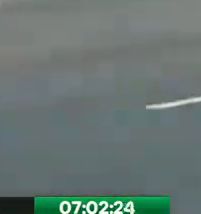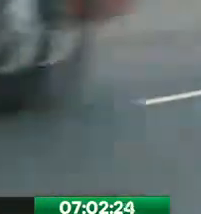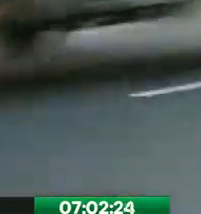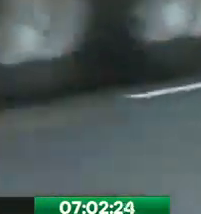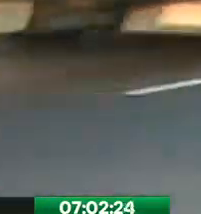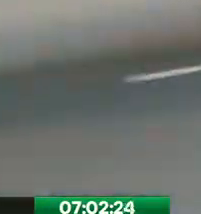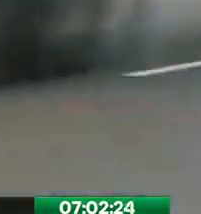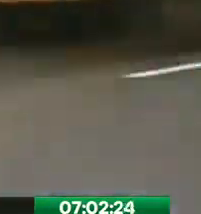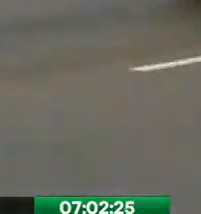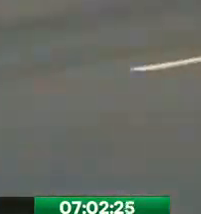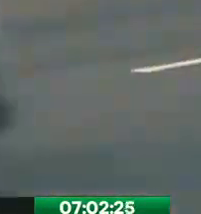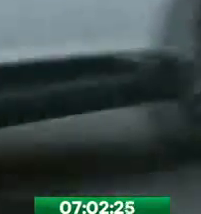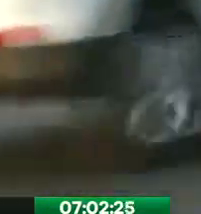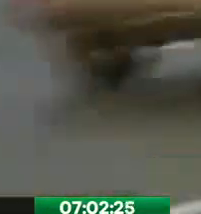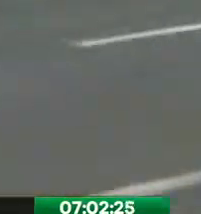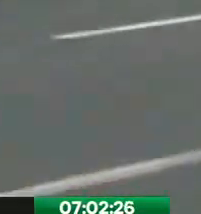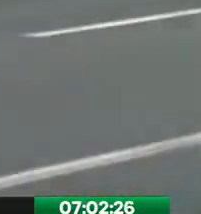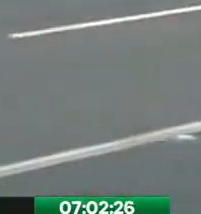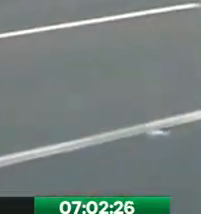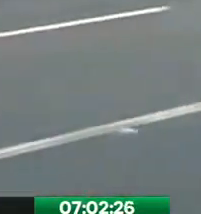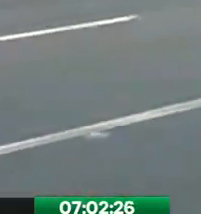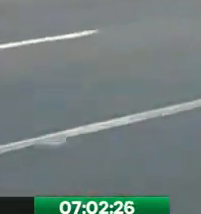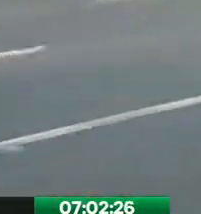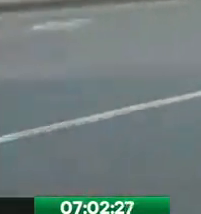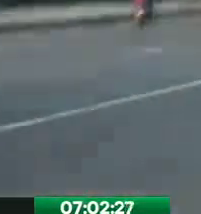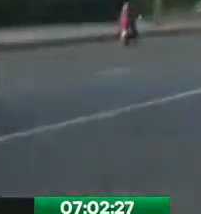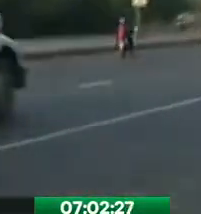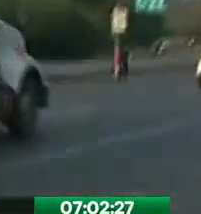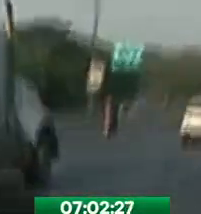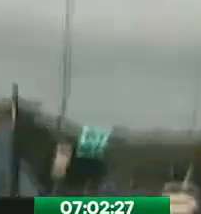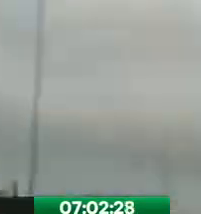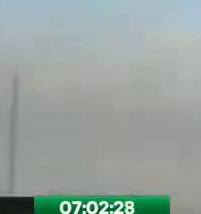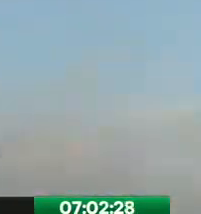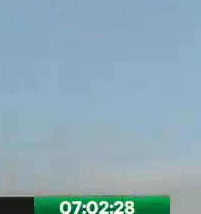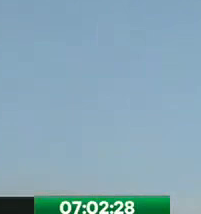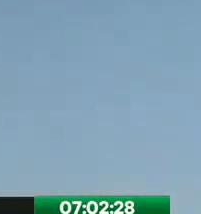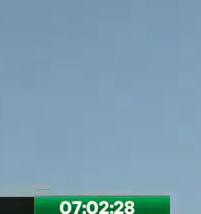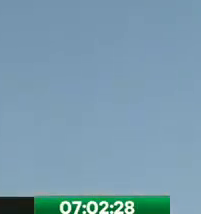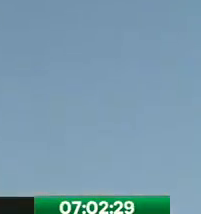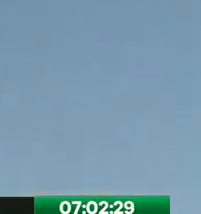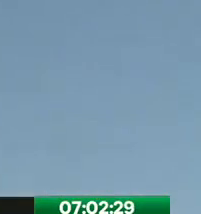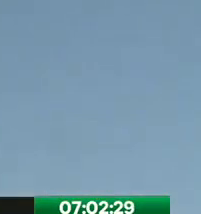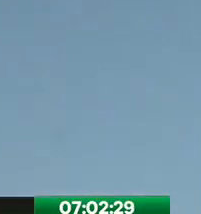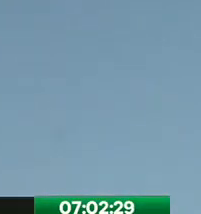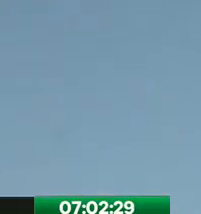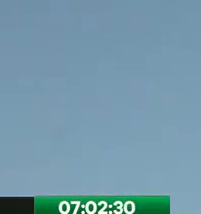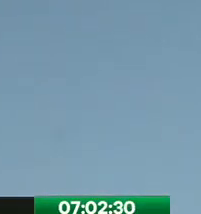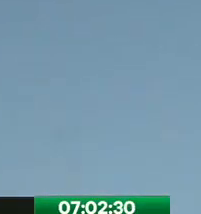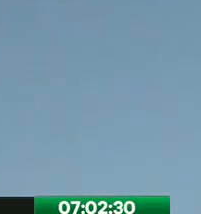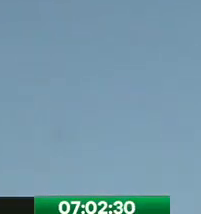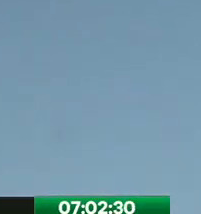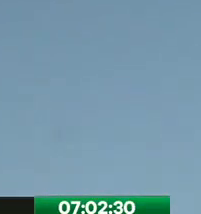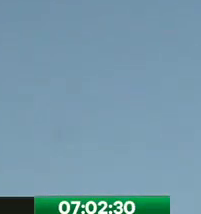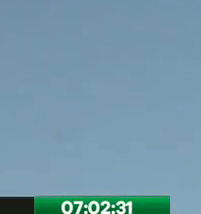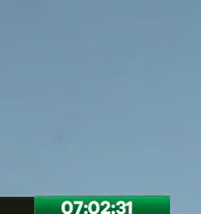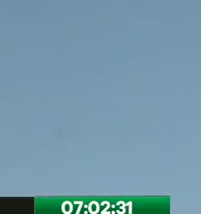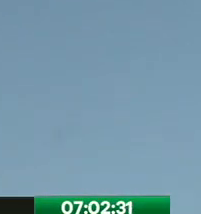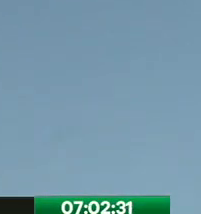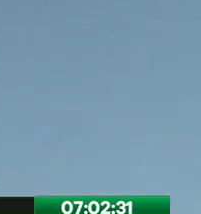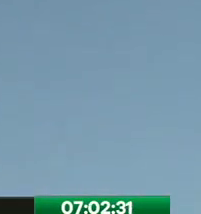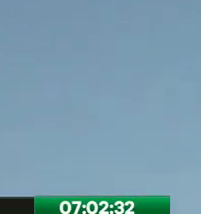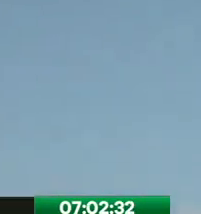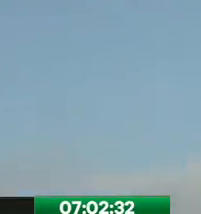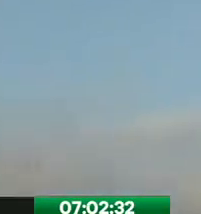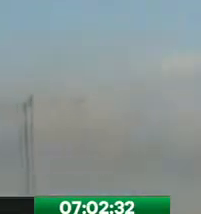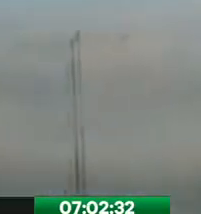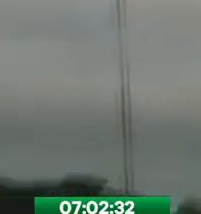vida justamente en este tramo que estamos observando, luego de ser impactado por un vehículo pesado cuyo conductor, como es